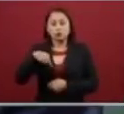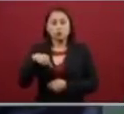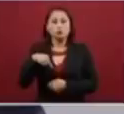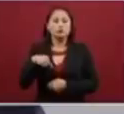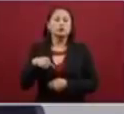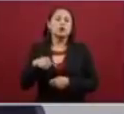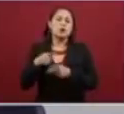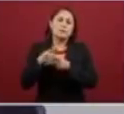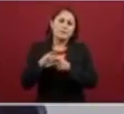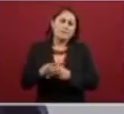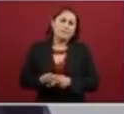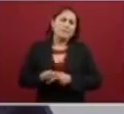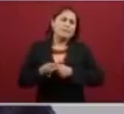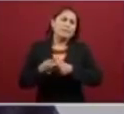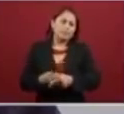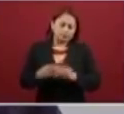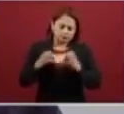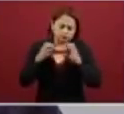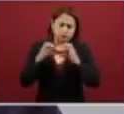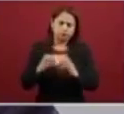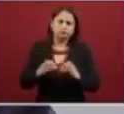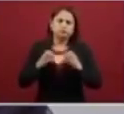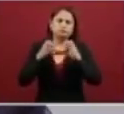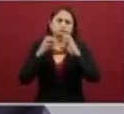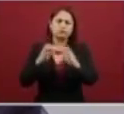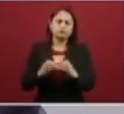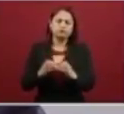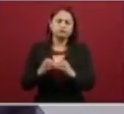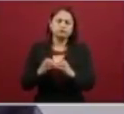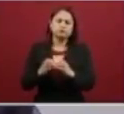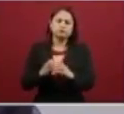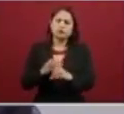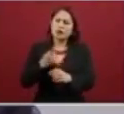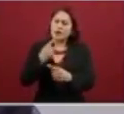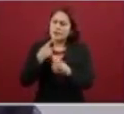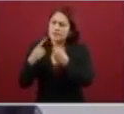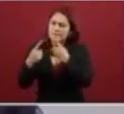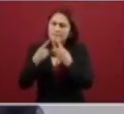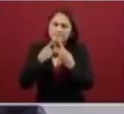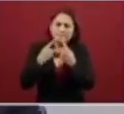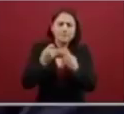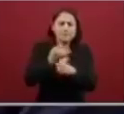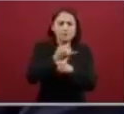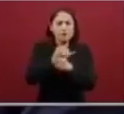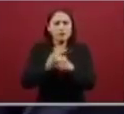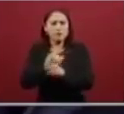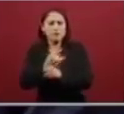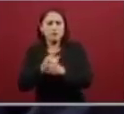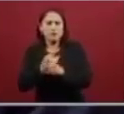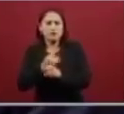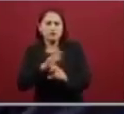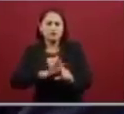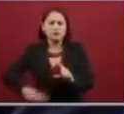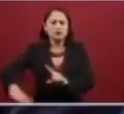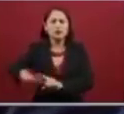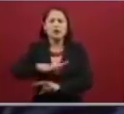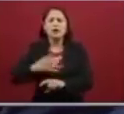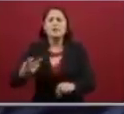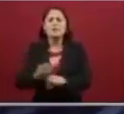cuidadosos en el proceso de autorización del estudio de impacto